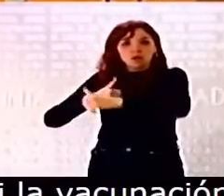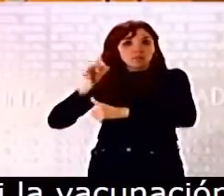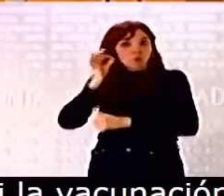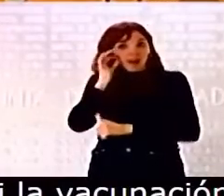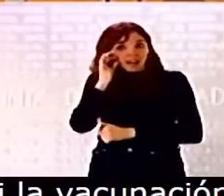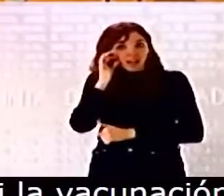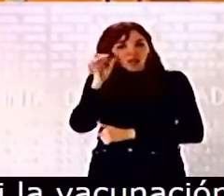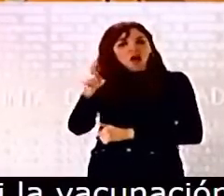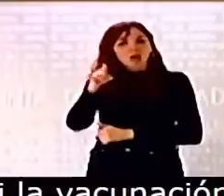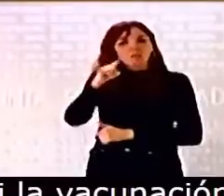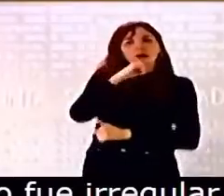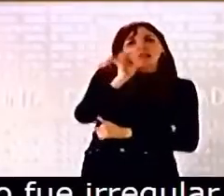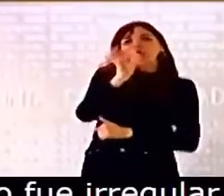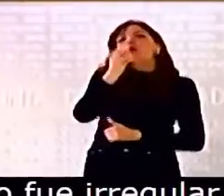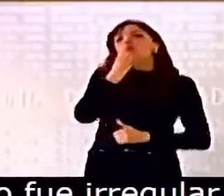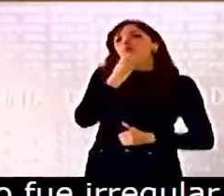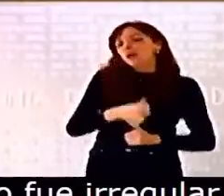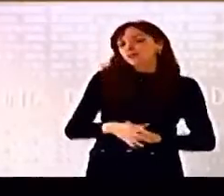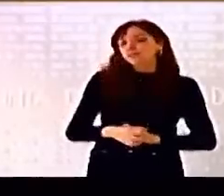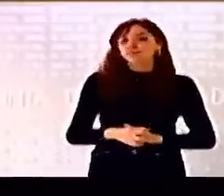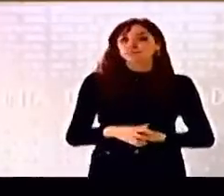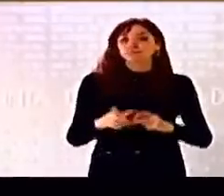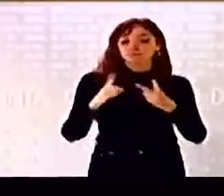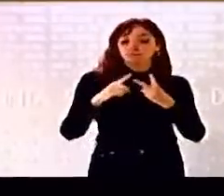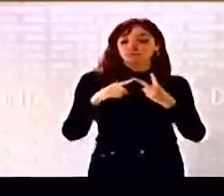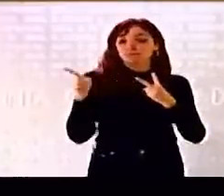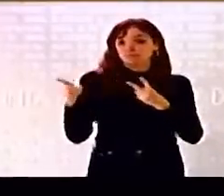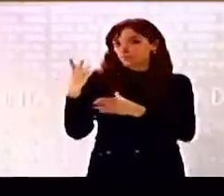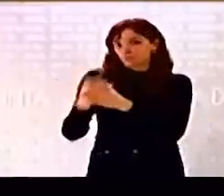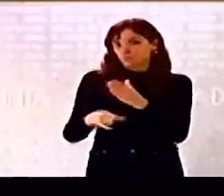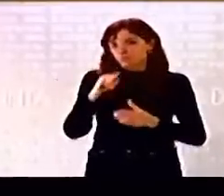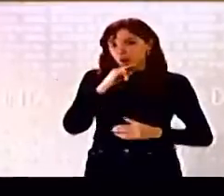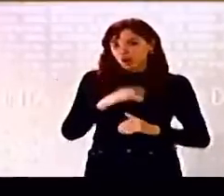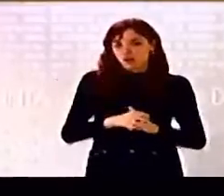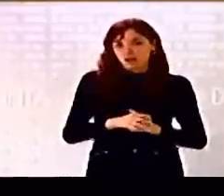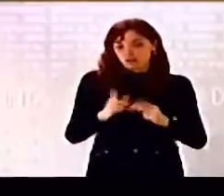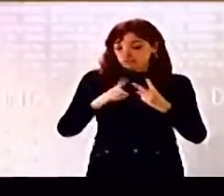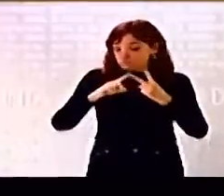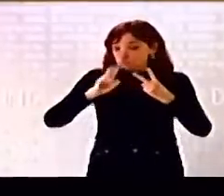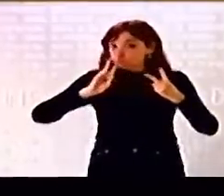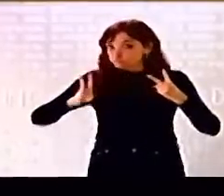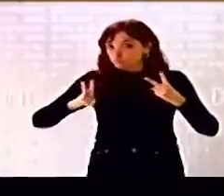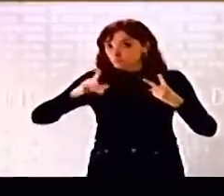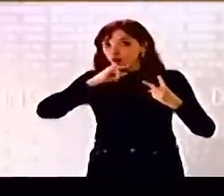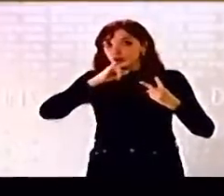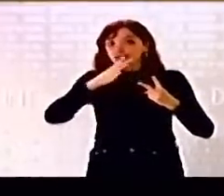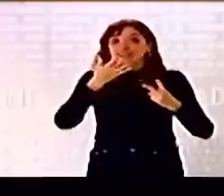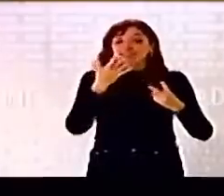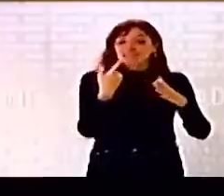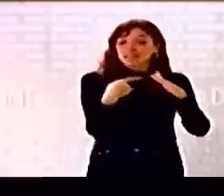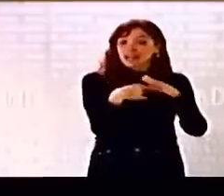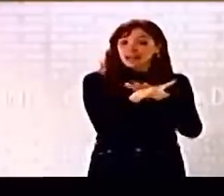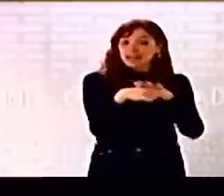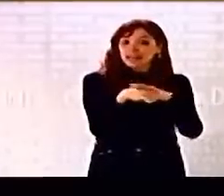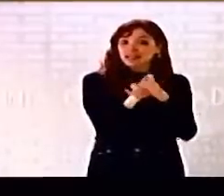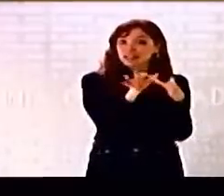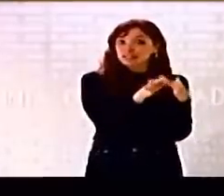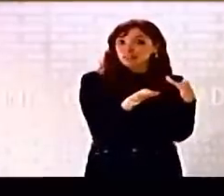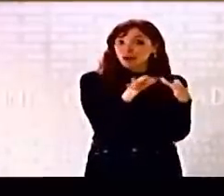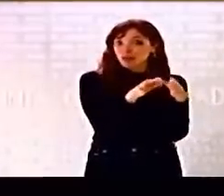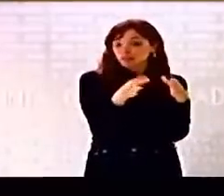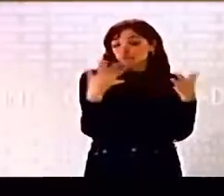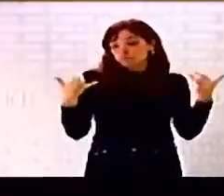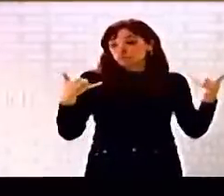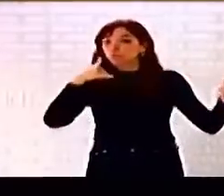Muchísimas gracias. Con respecto a lo segundo, fue irregular. Si no, el gerente del SEPAD no le llama por